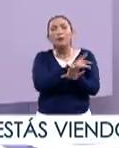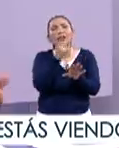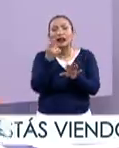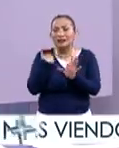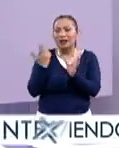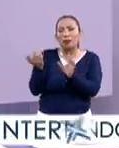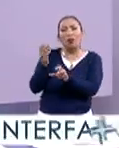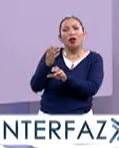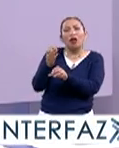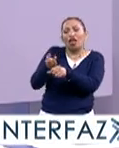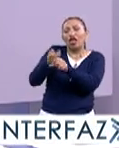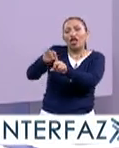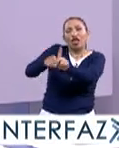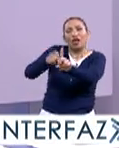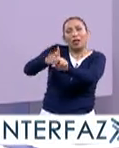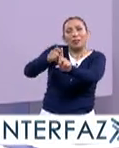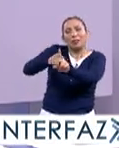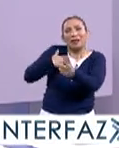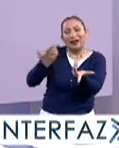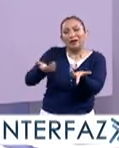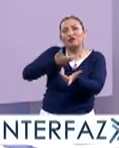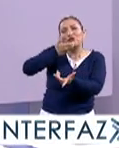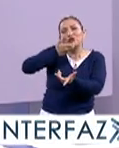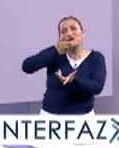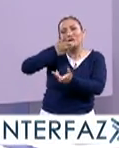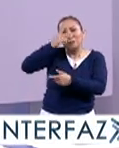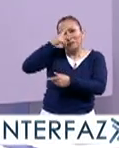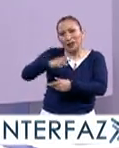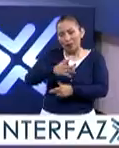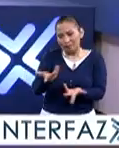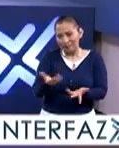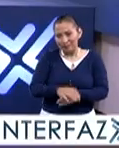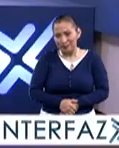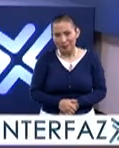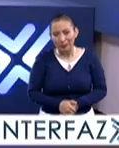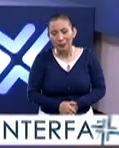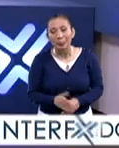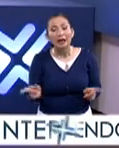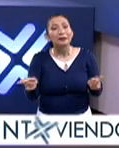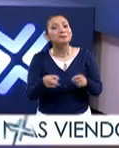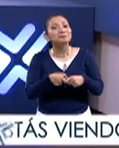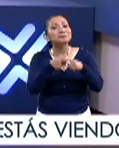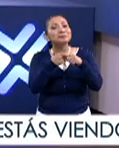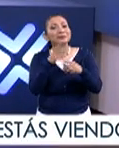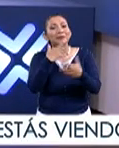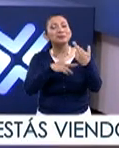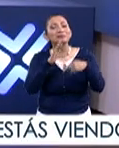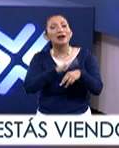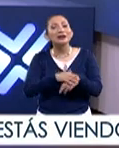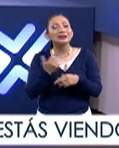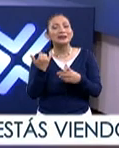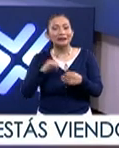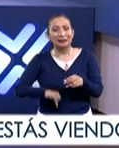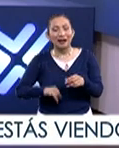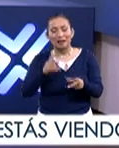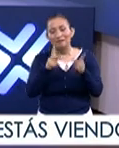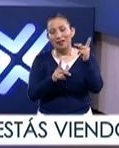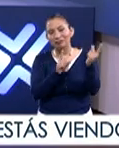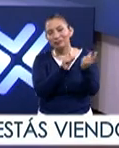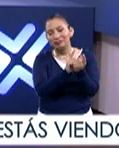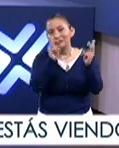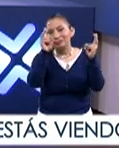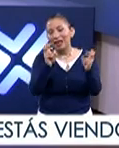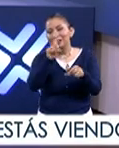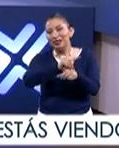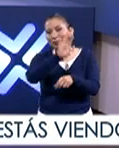esta sátira que se utiliza en la tradición mexicana de la muerte, doctor, si le parece bien. Hacemos una breve pausa y regresamos con esta interesante charla